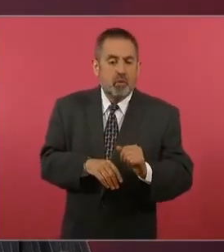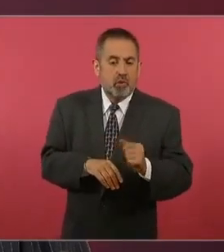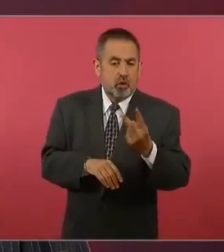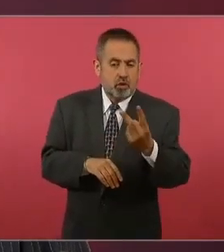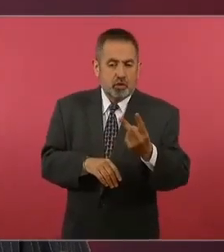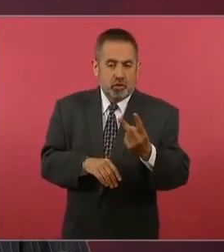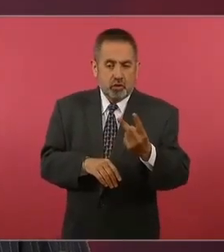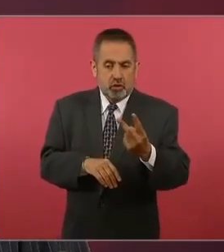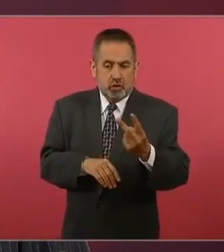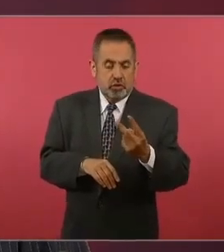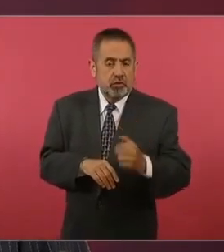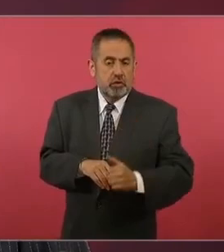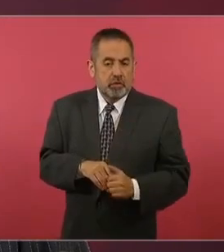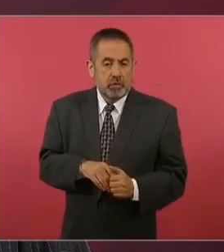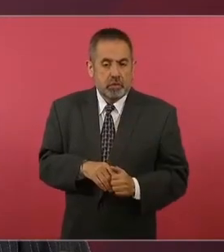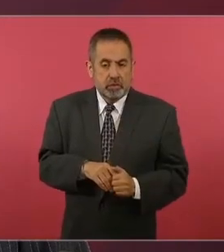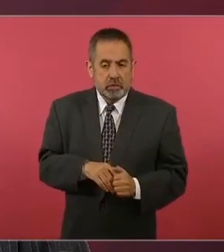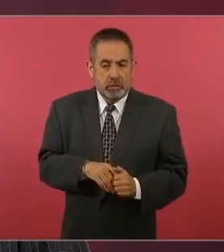2